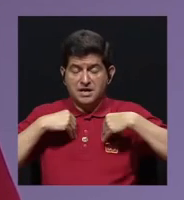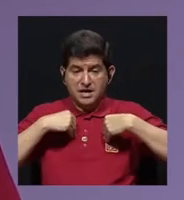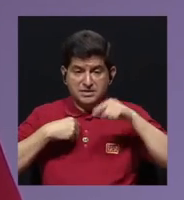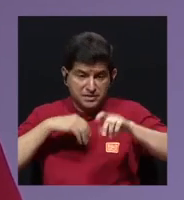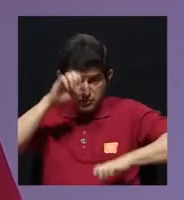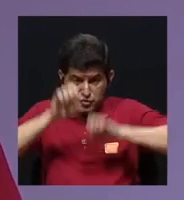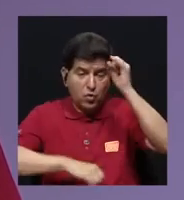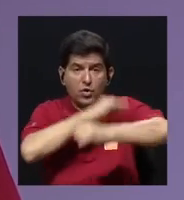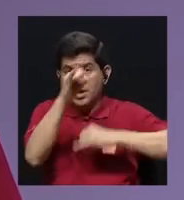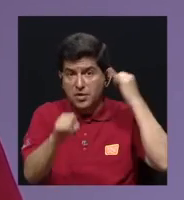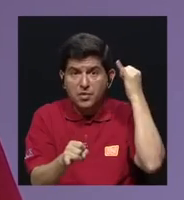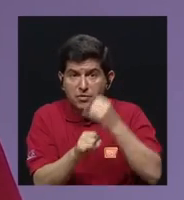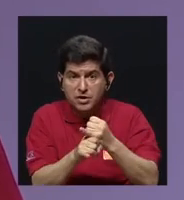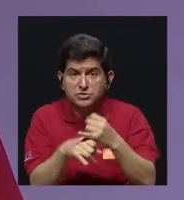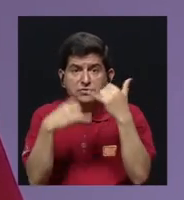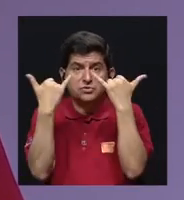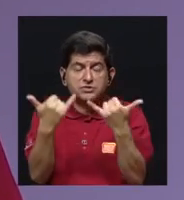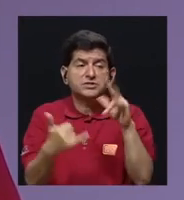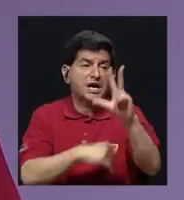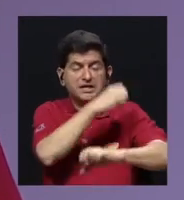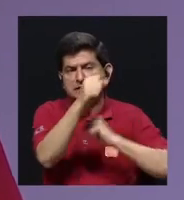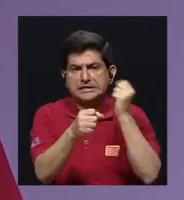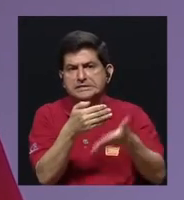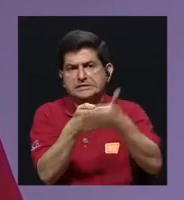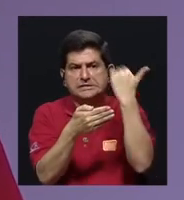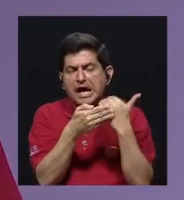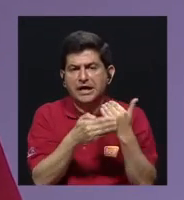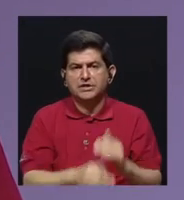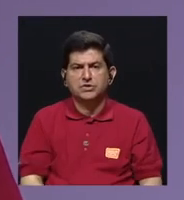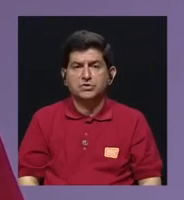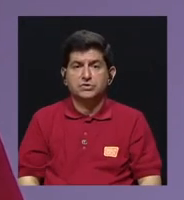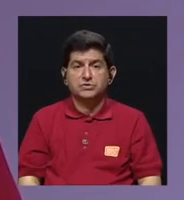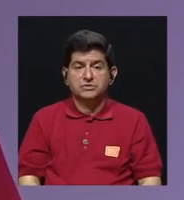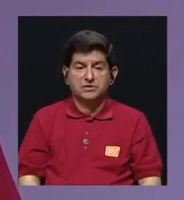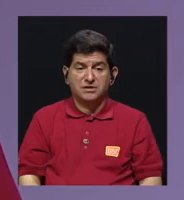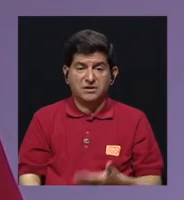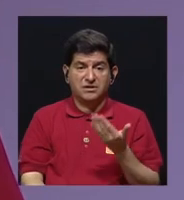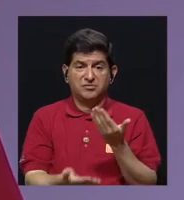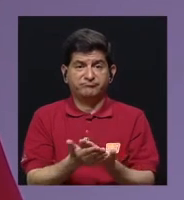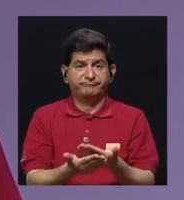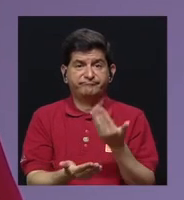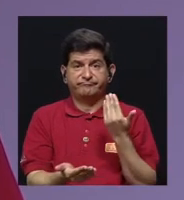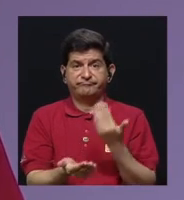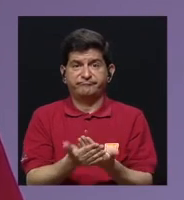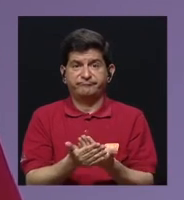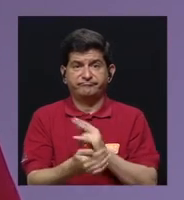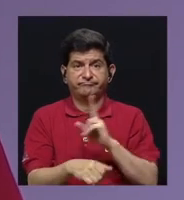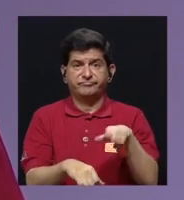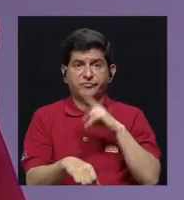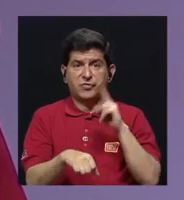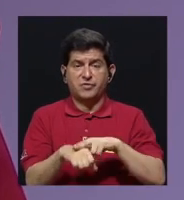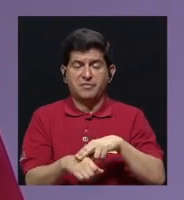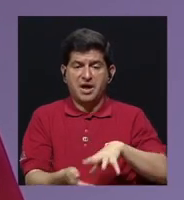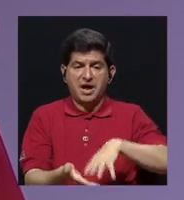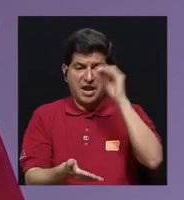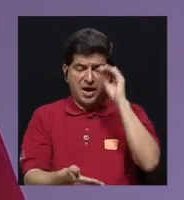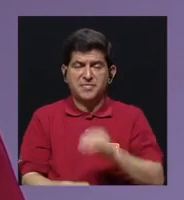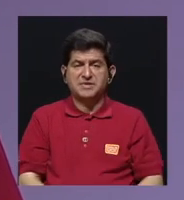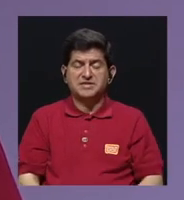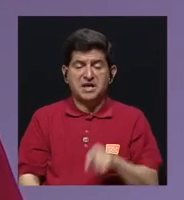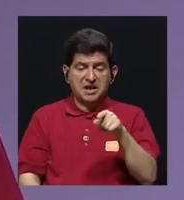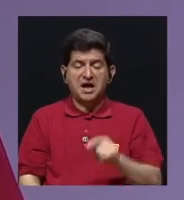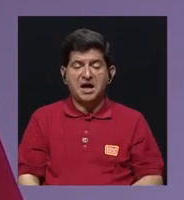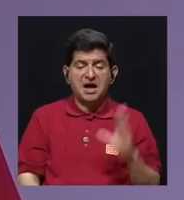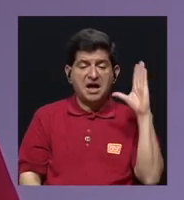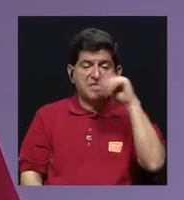evaluación internacional hace creo que como 3 años, y quedó demostrado que por lo general aprendemos a decodificar el texto,